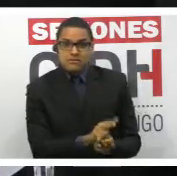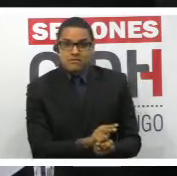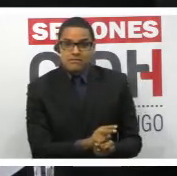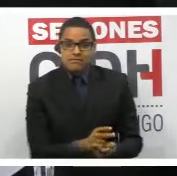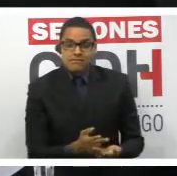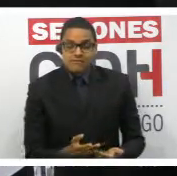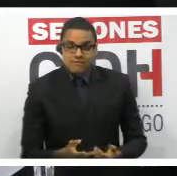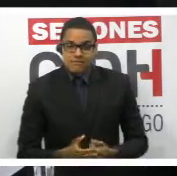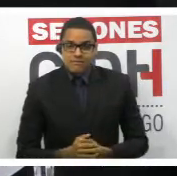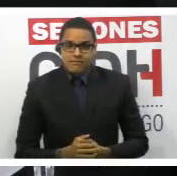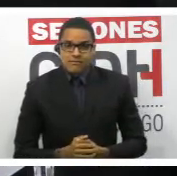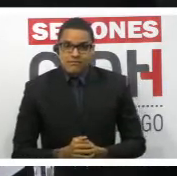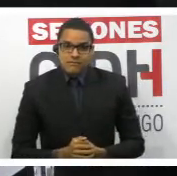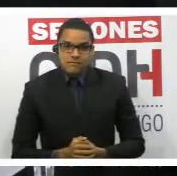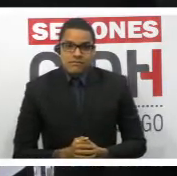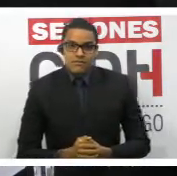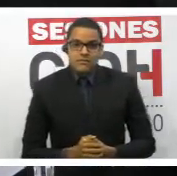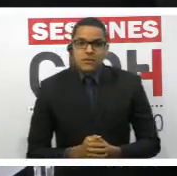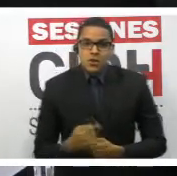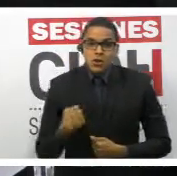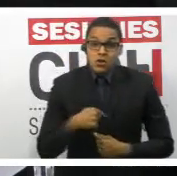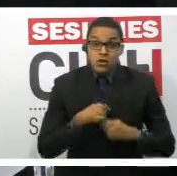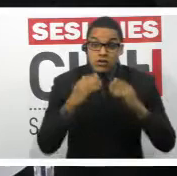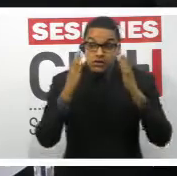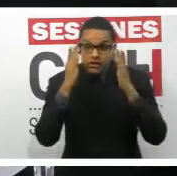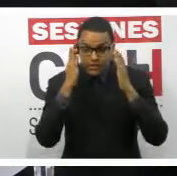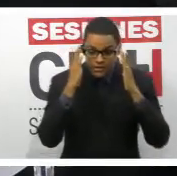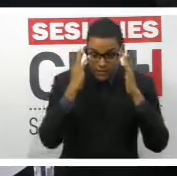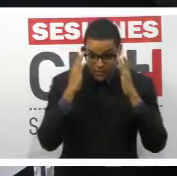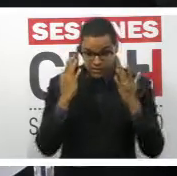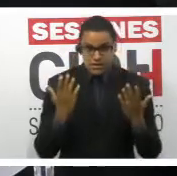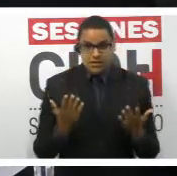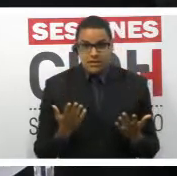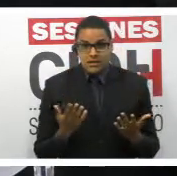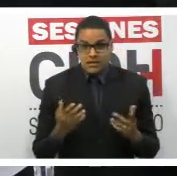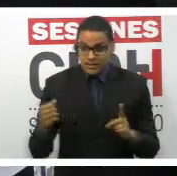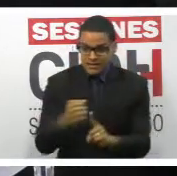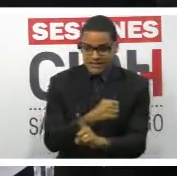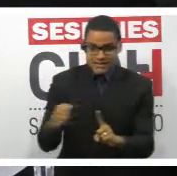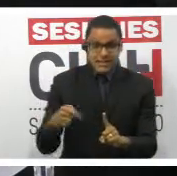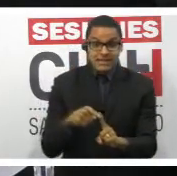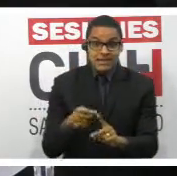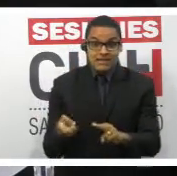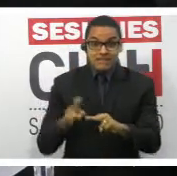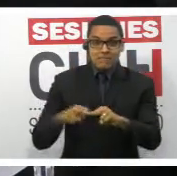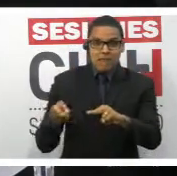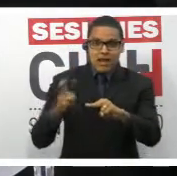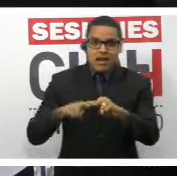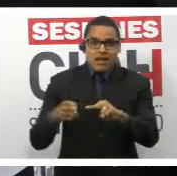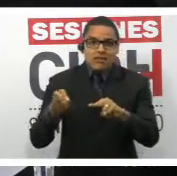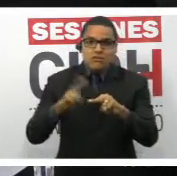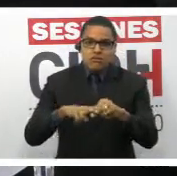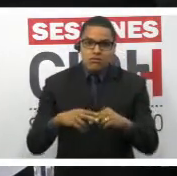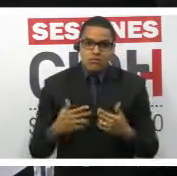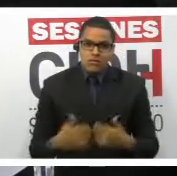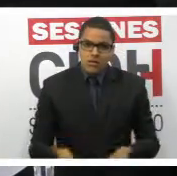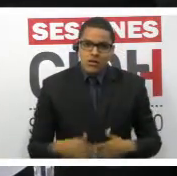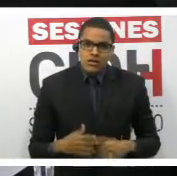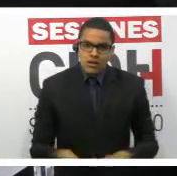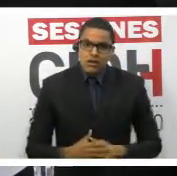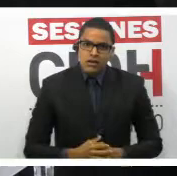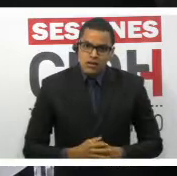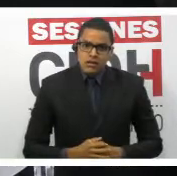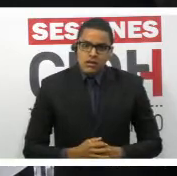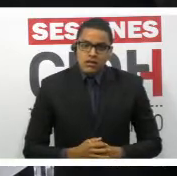el grado de violencia y también la tasa de esterilización en mujeres institucionalizadas es